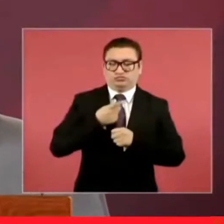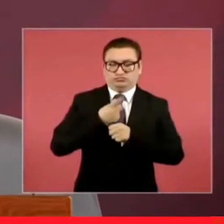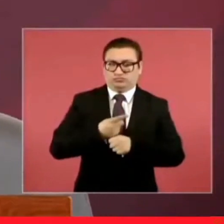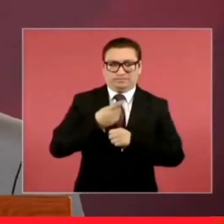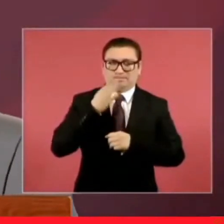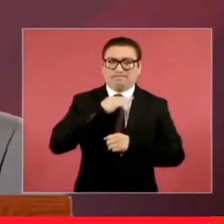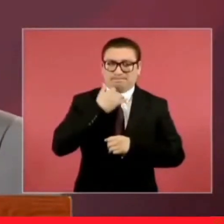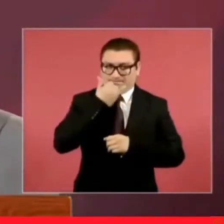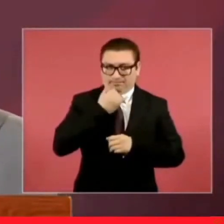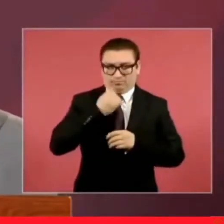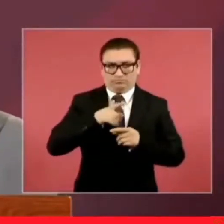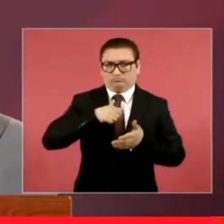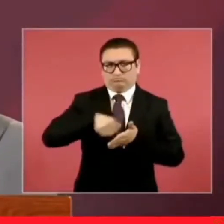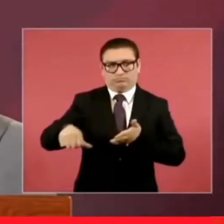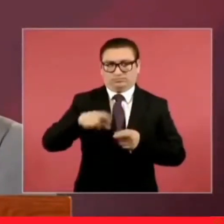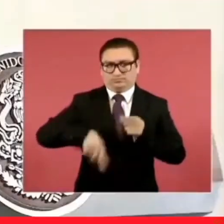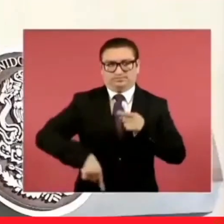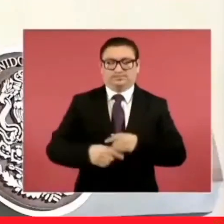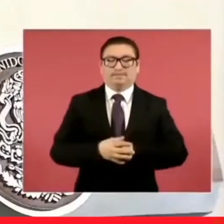requeridas.